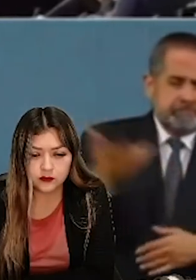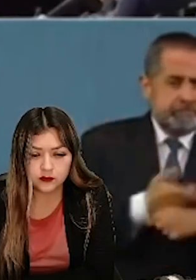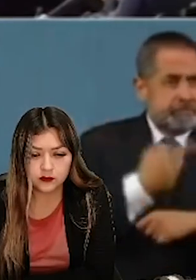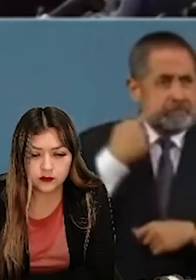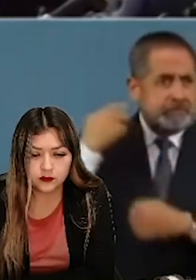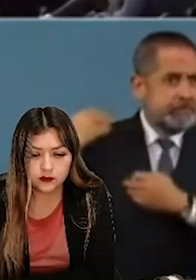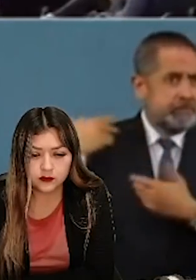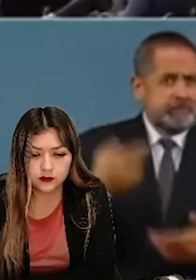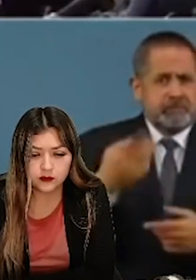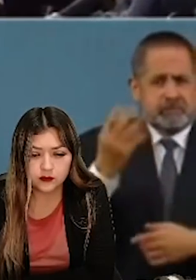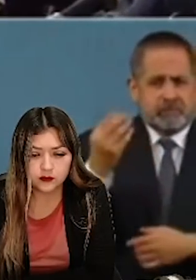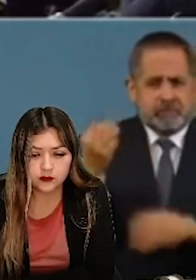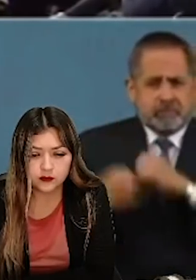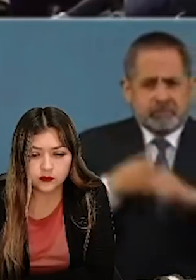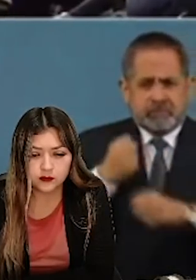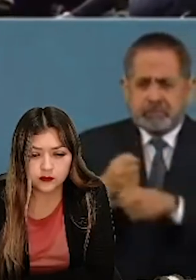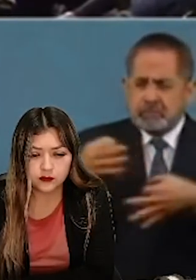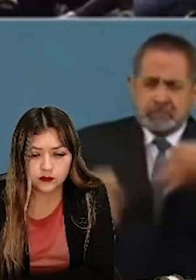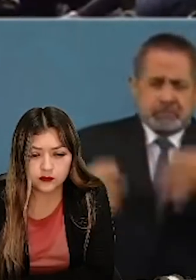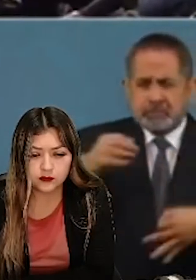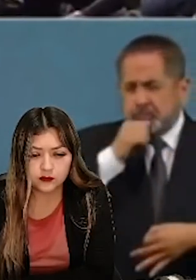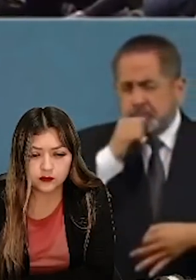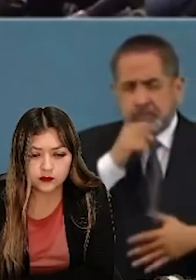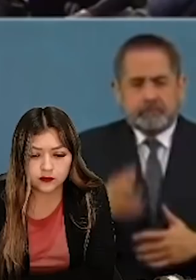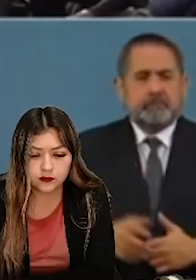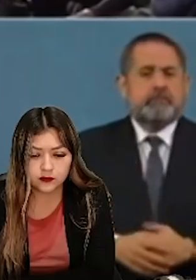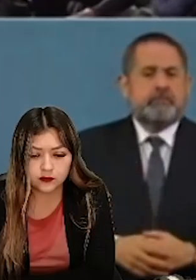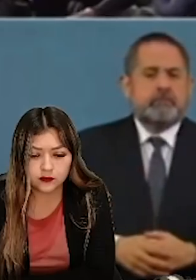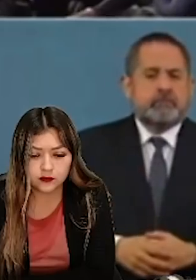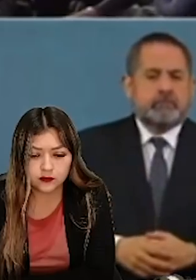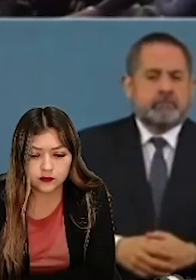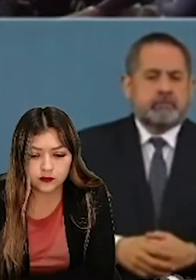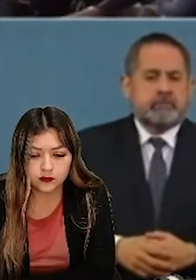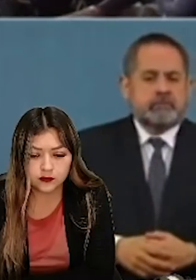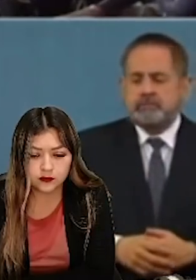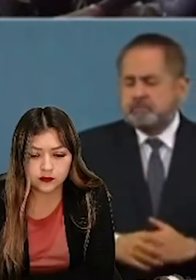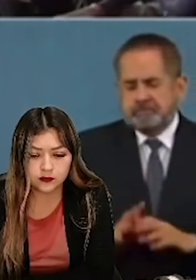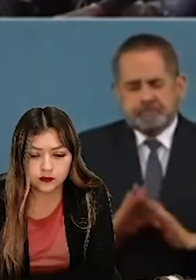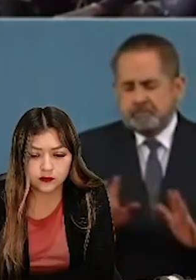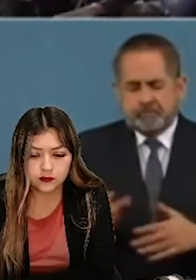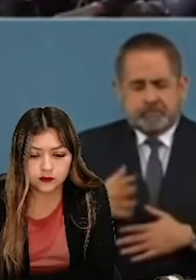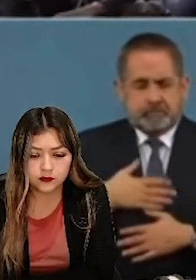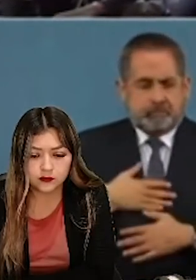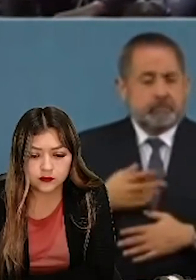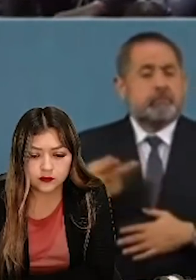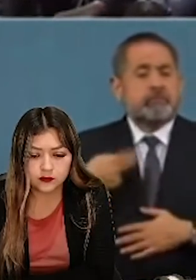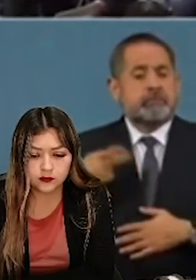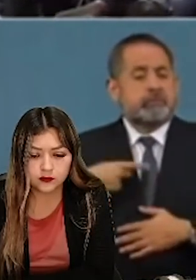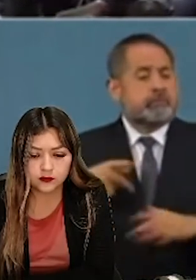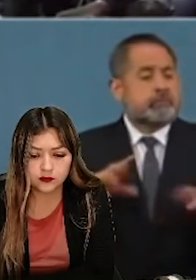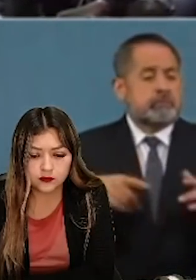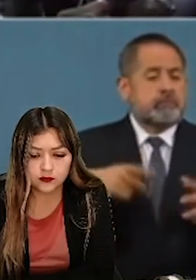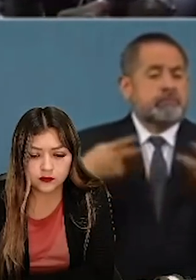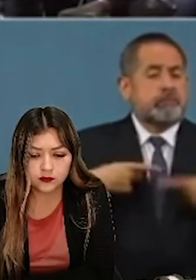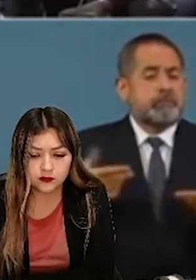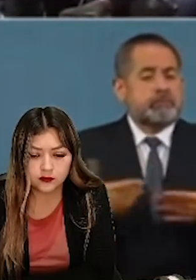más de 9 años allá. Bueno, eso corresponde a los ciudadanos que presentaron la